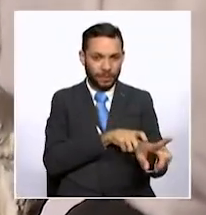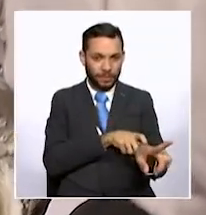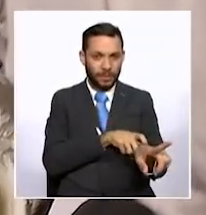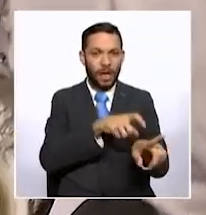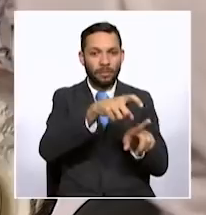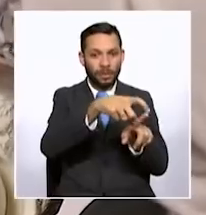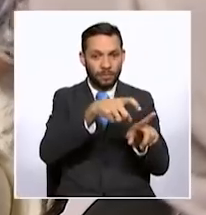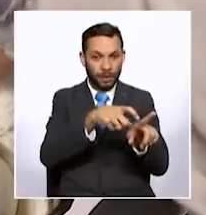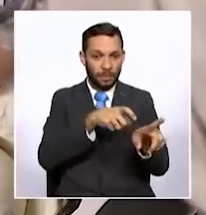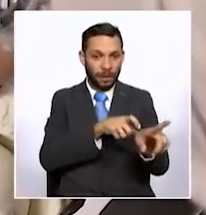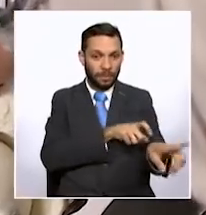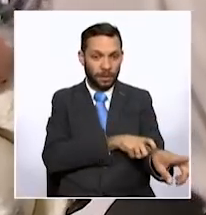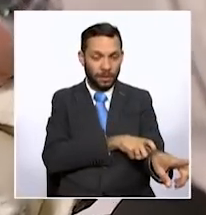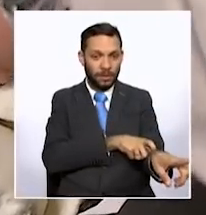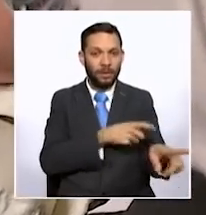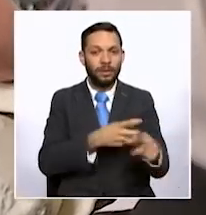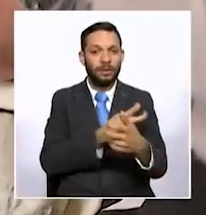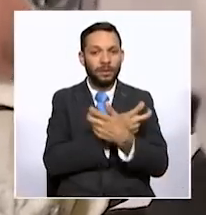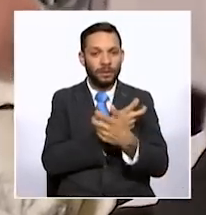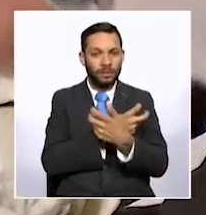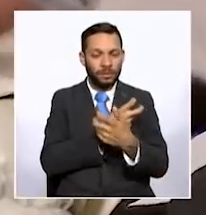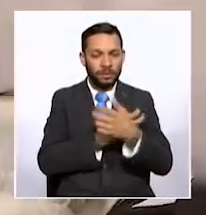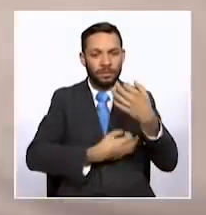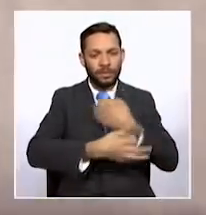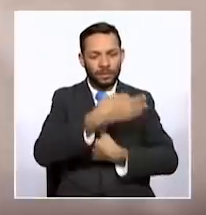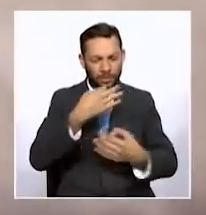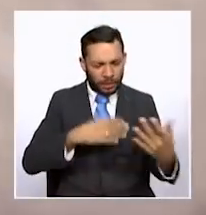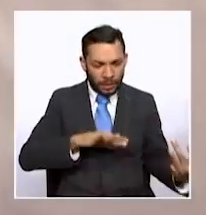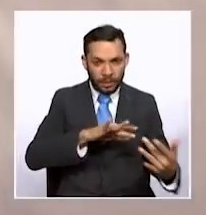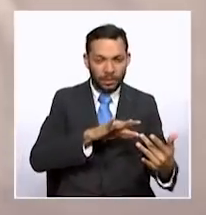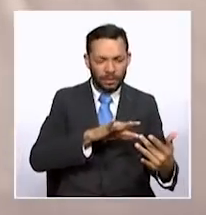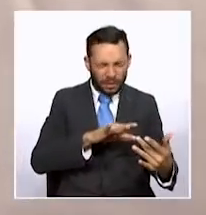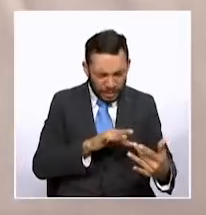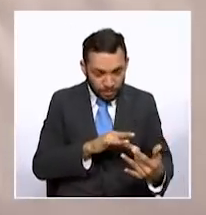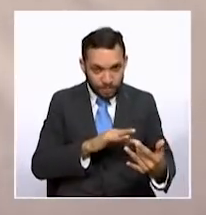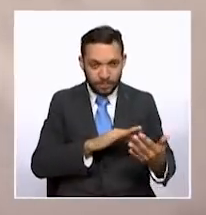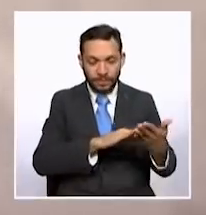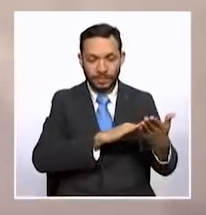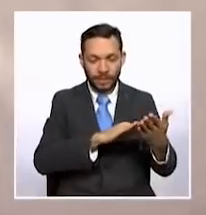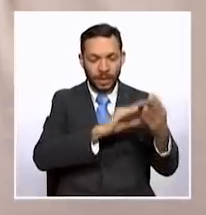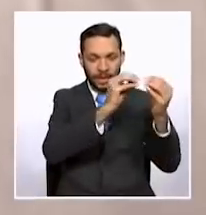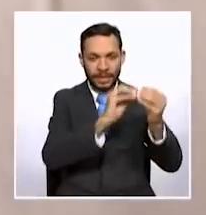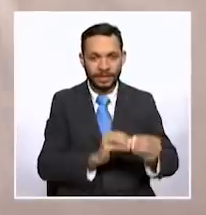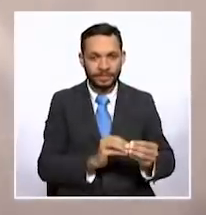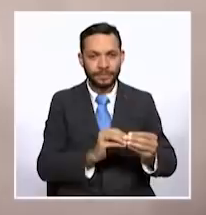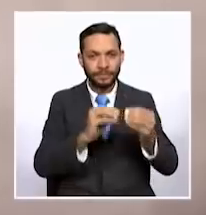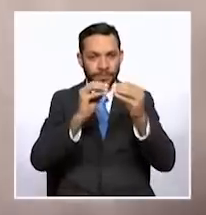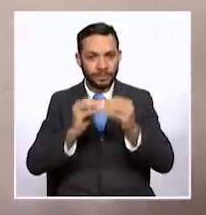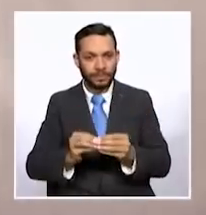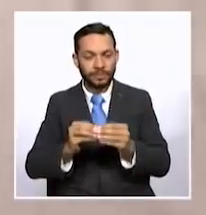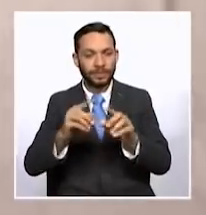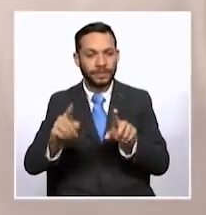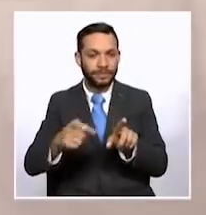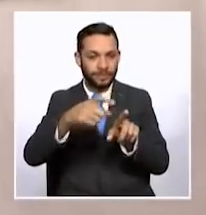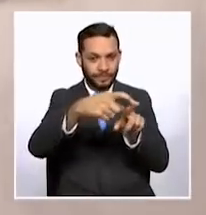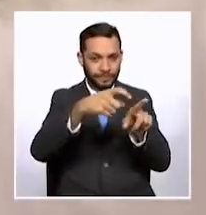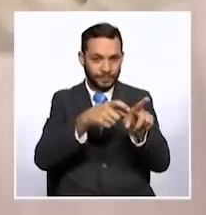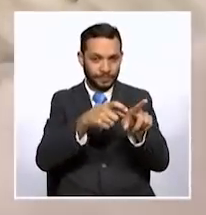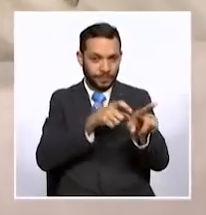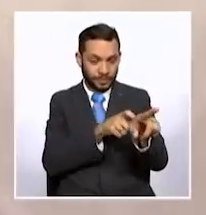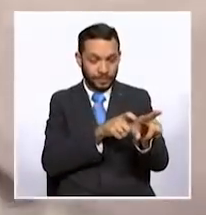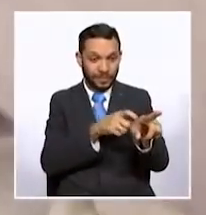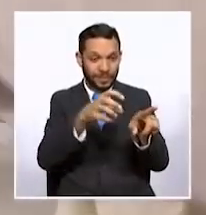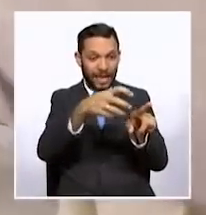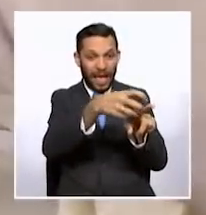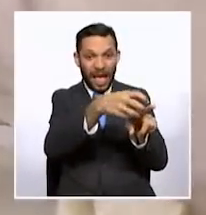parte del fémur. Y lo mismo lo hacemos aquí en la parte del acetábulo. Quitamos esta parte de acá adentro, quitamos esta parte de aquí adentro